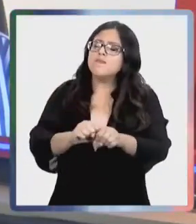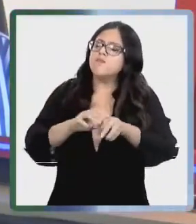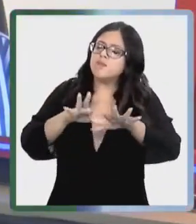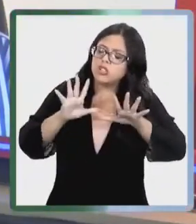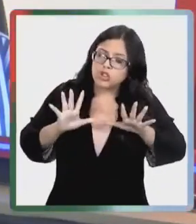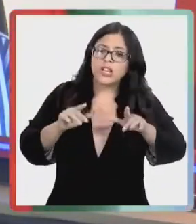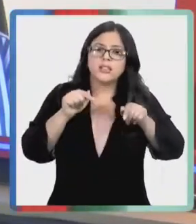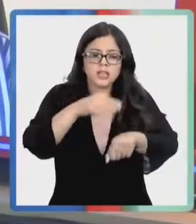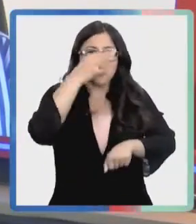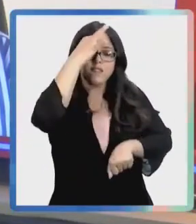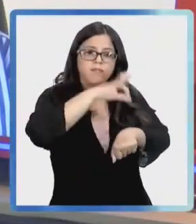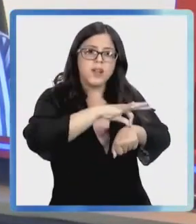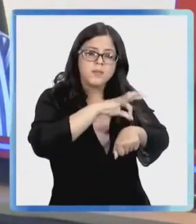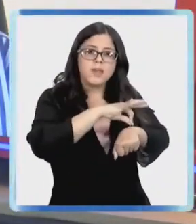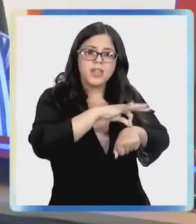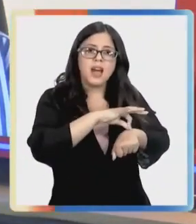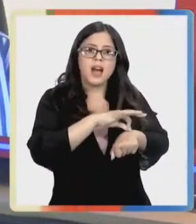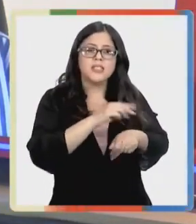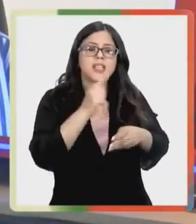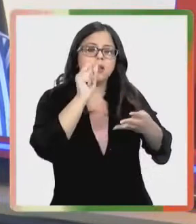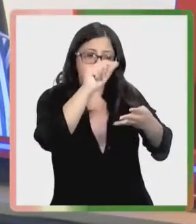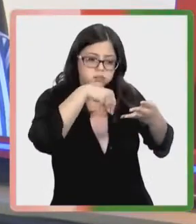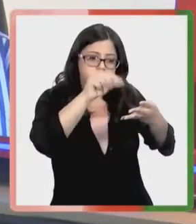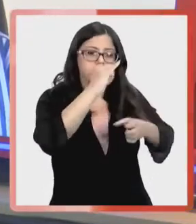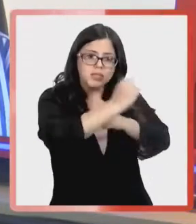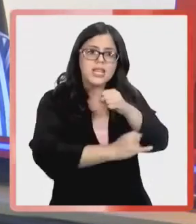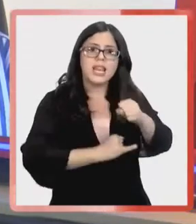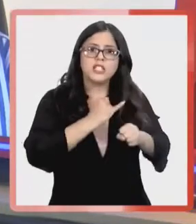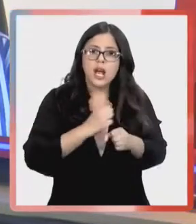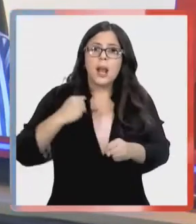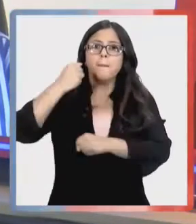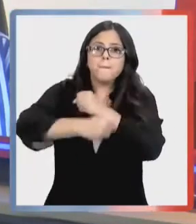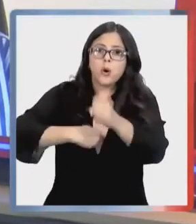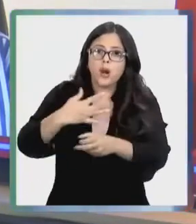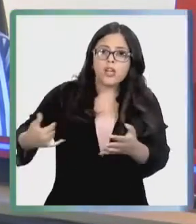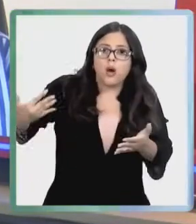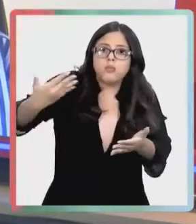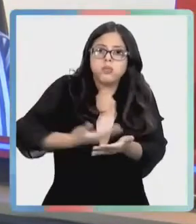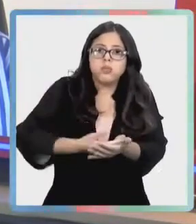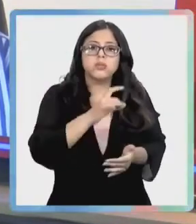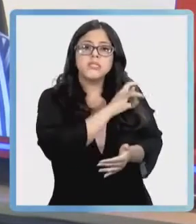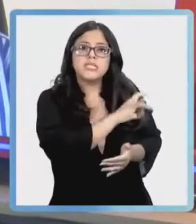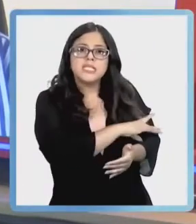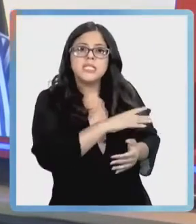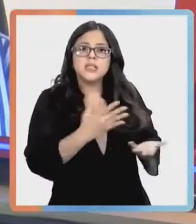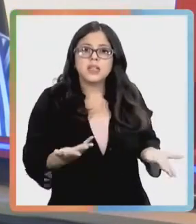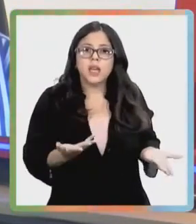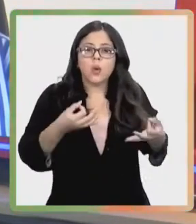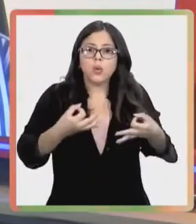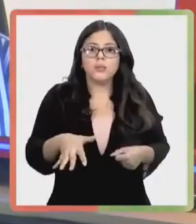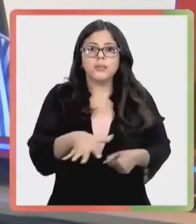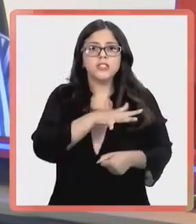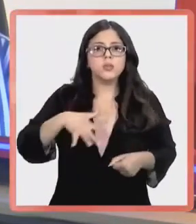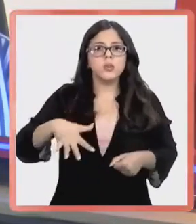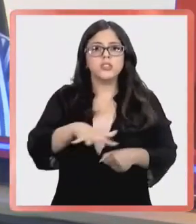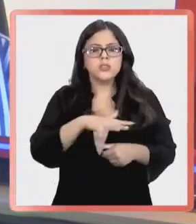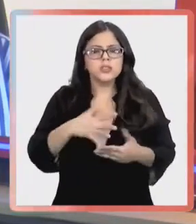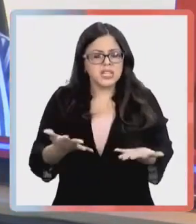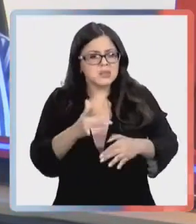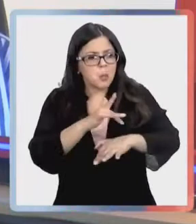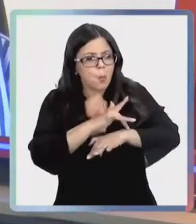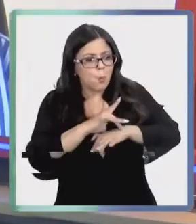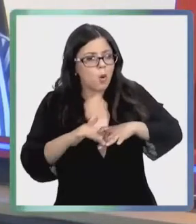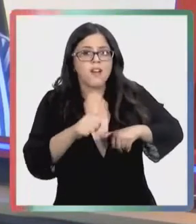sido cómo esta enfermedad ha tenido reconocimiento internacional por décadas y en Chile parecíamos estar en una situación de vacío,